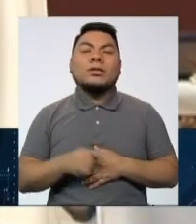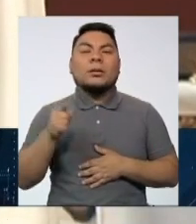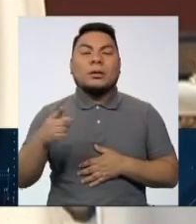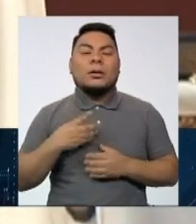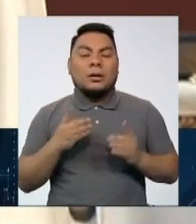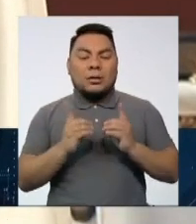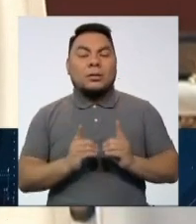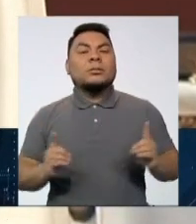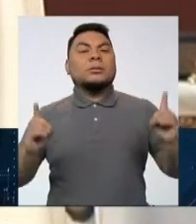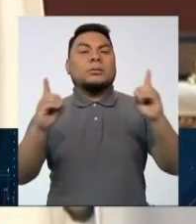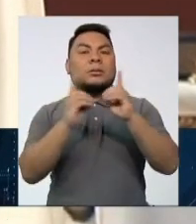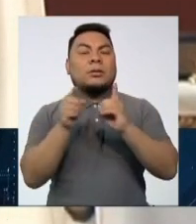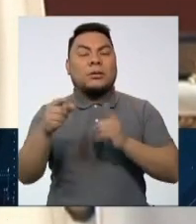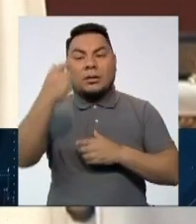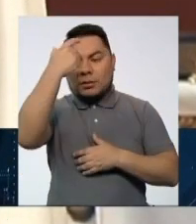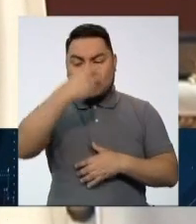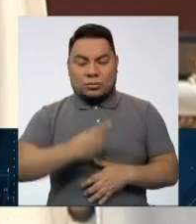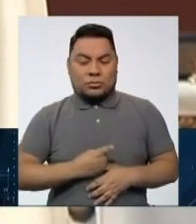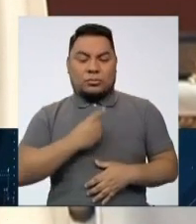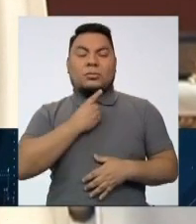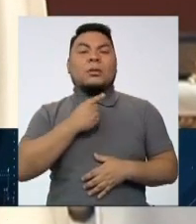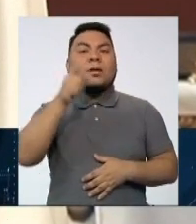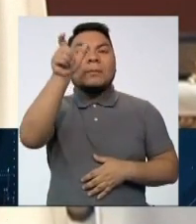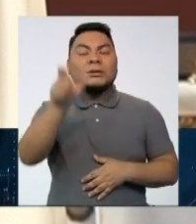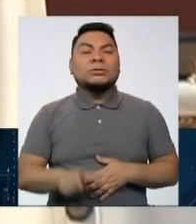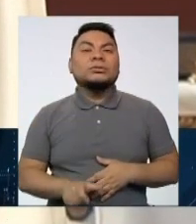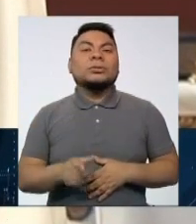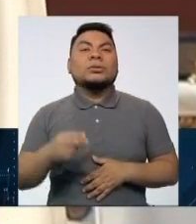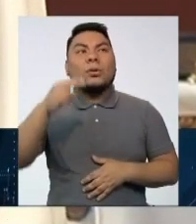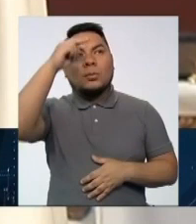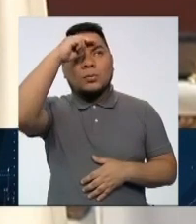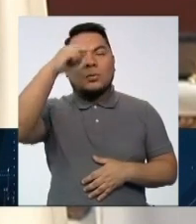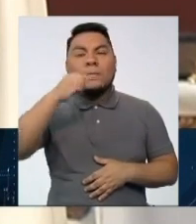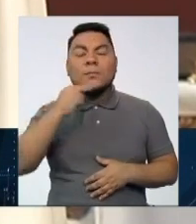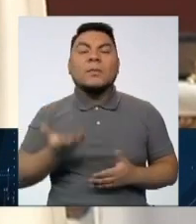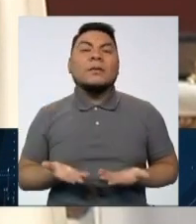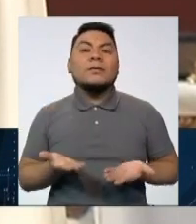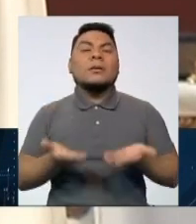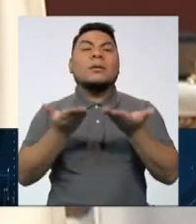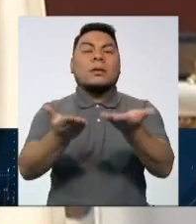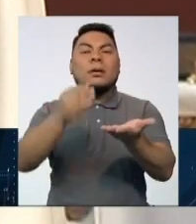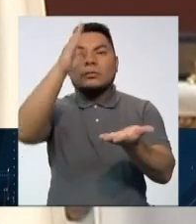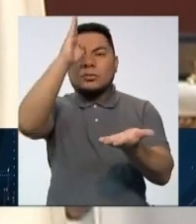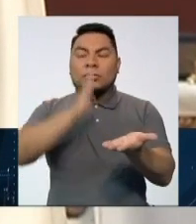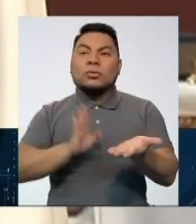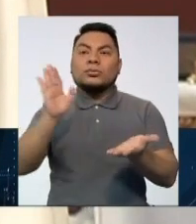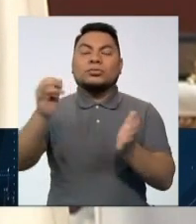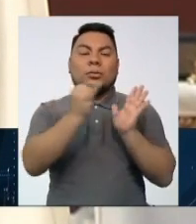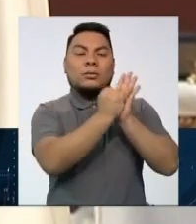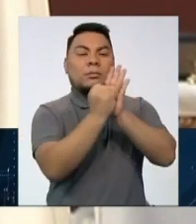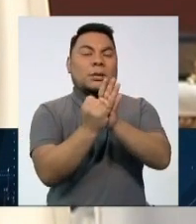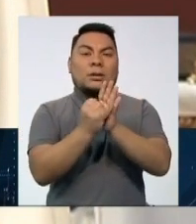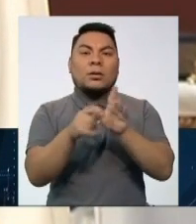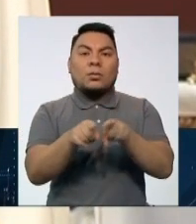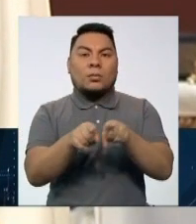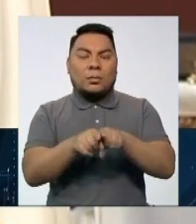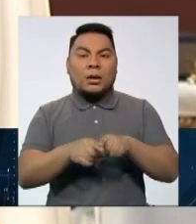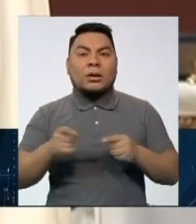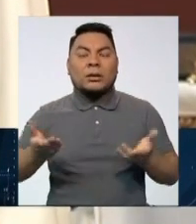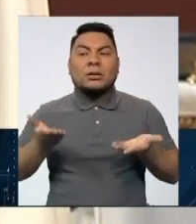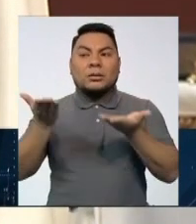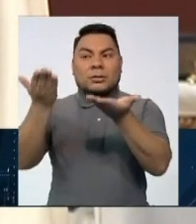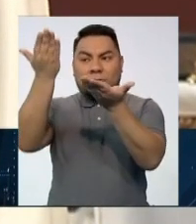dignidad de la persona humana, creada por Dios a su imagen y semejanza, y que